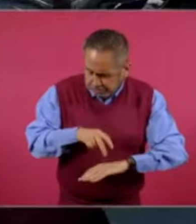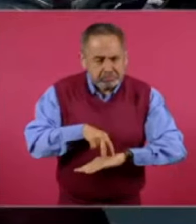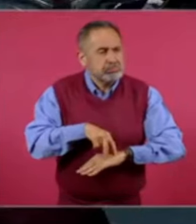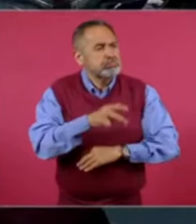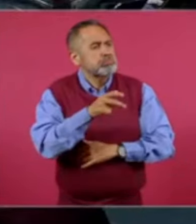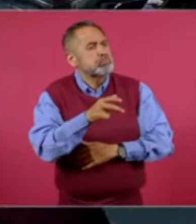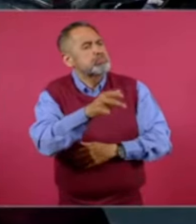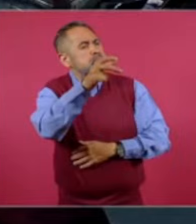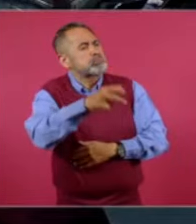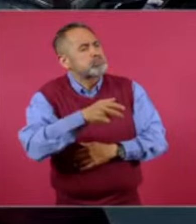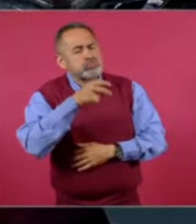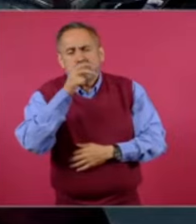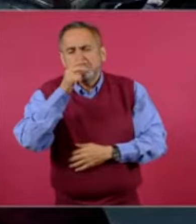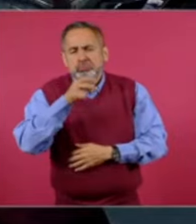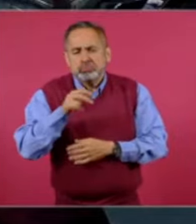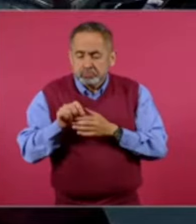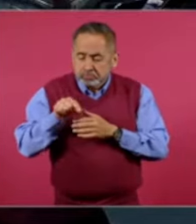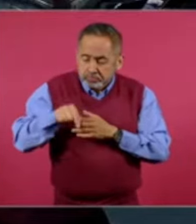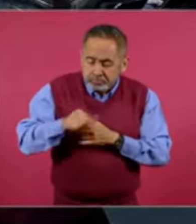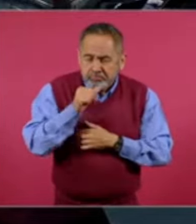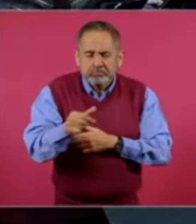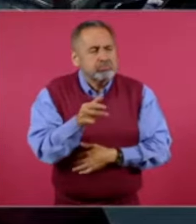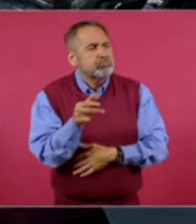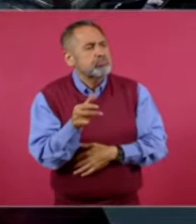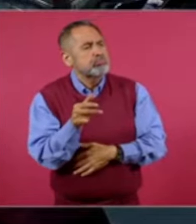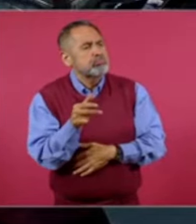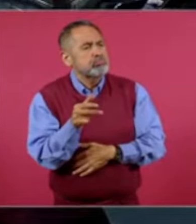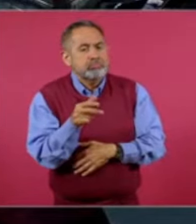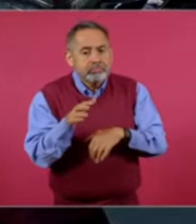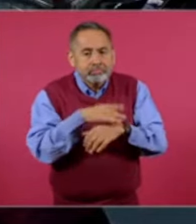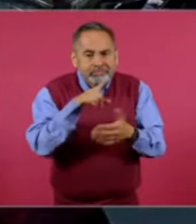Por la forma en que están construidos.